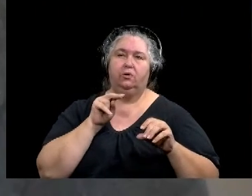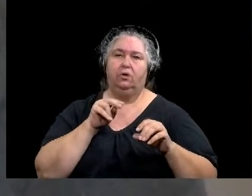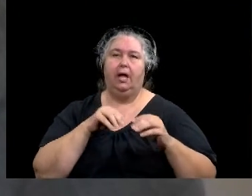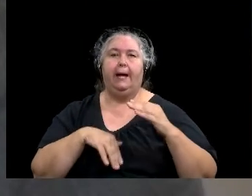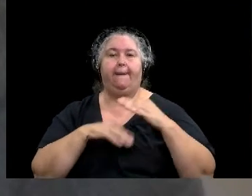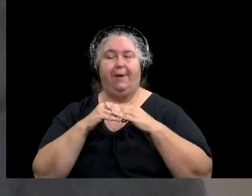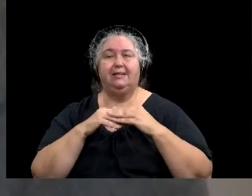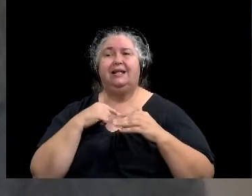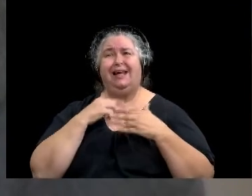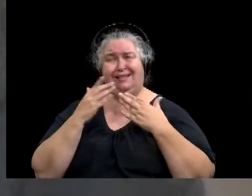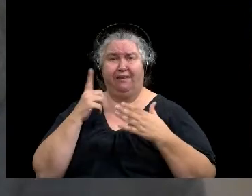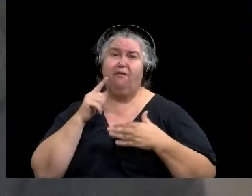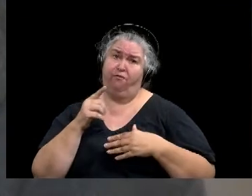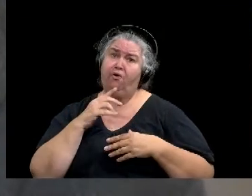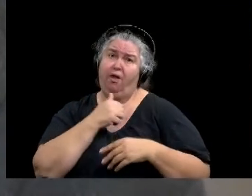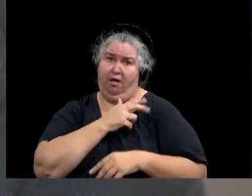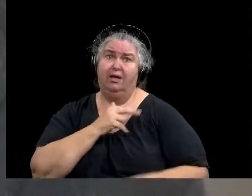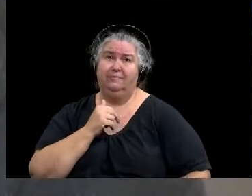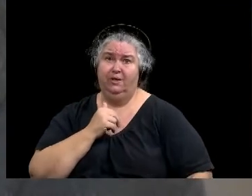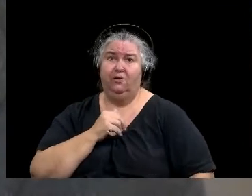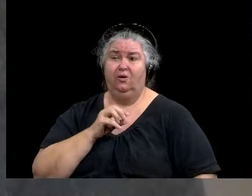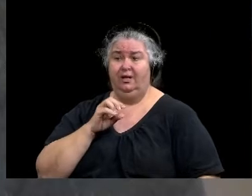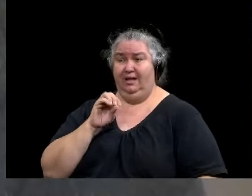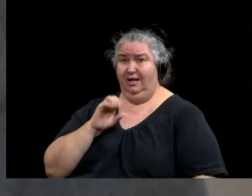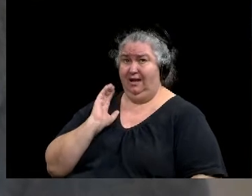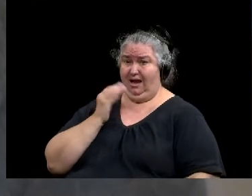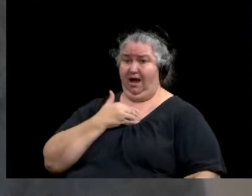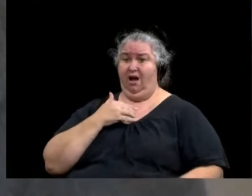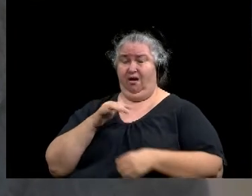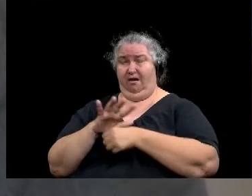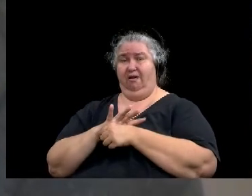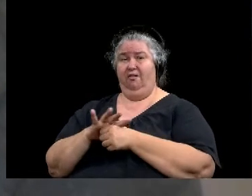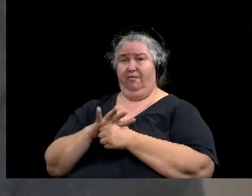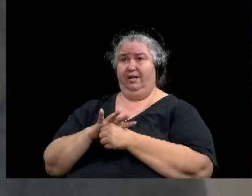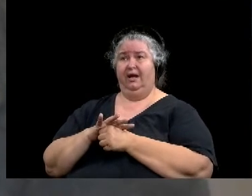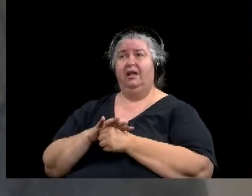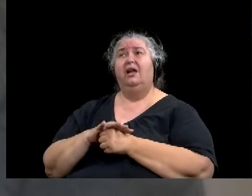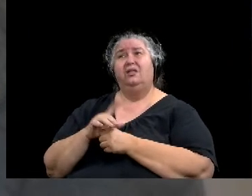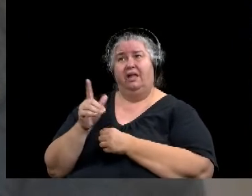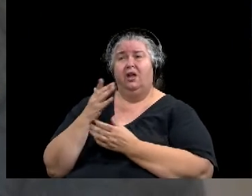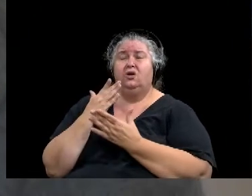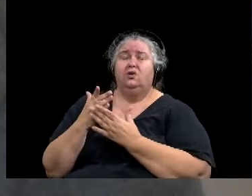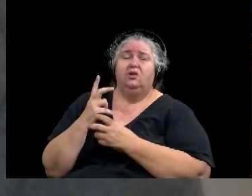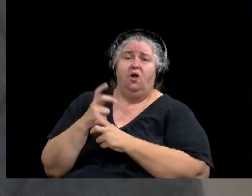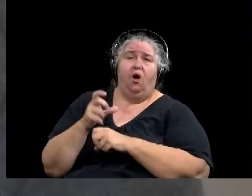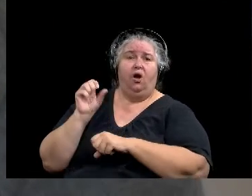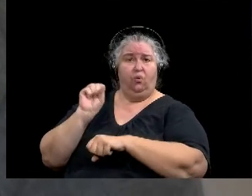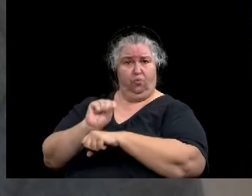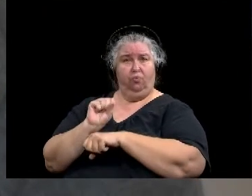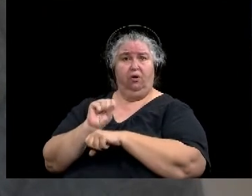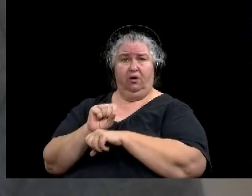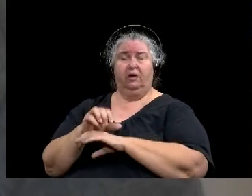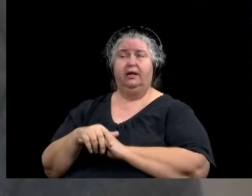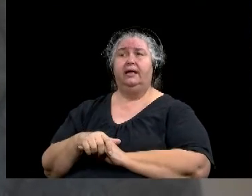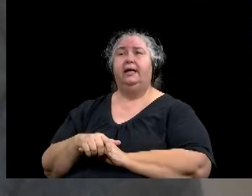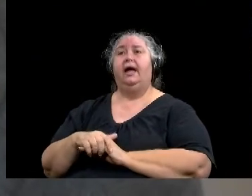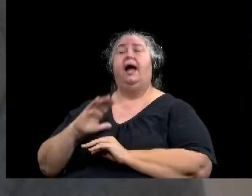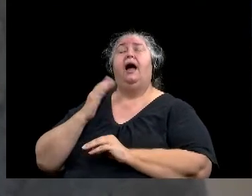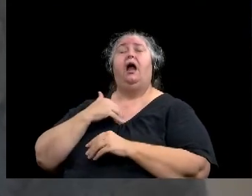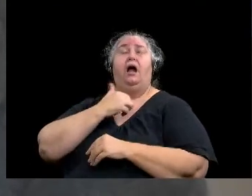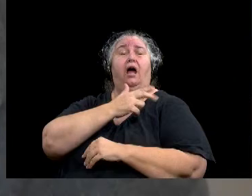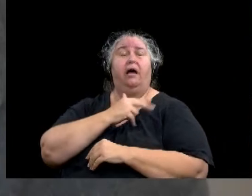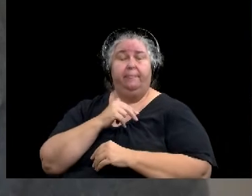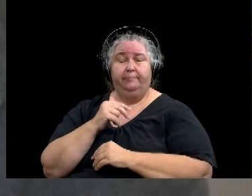y gracias por los hospitales en nuestra región y han hecho un buen es un esfuerzo